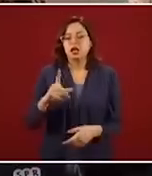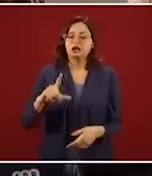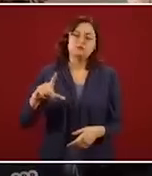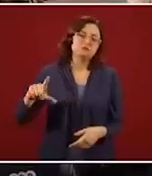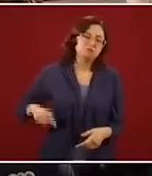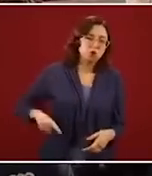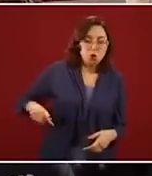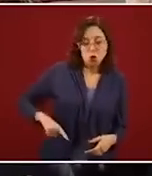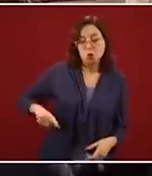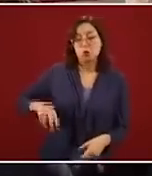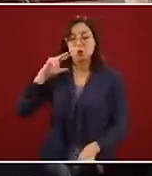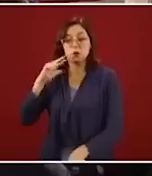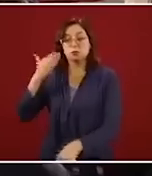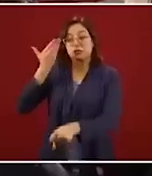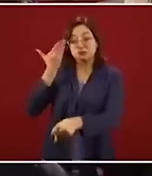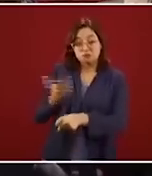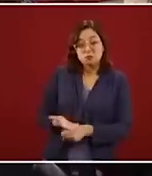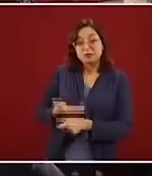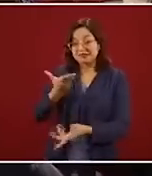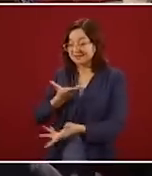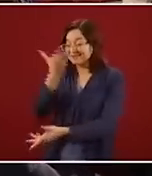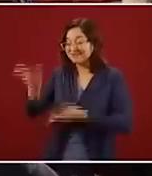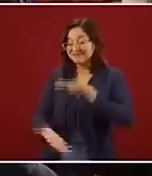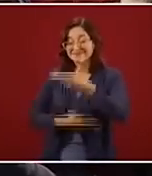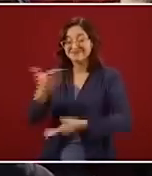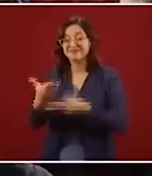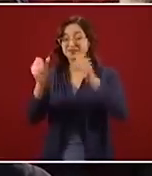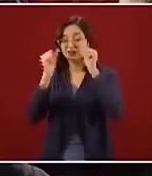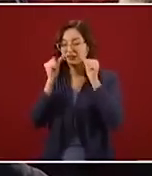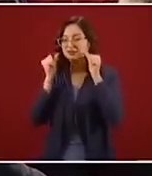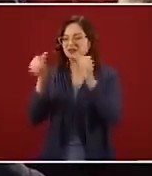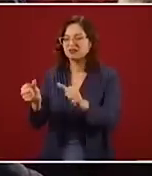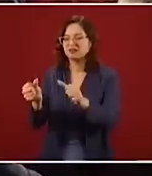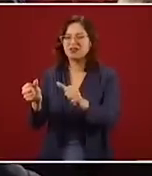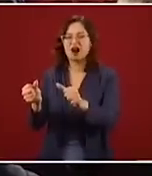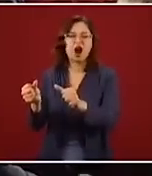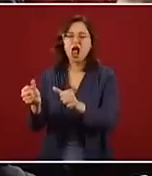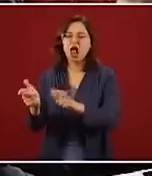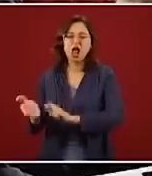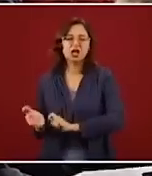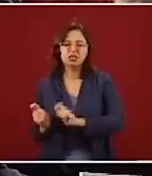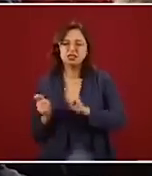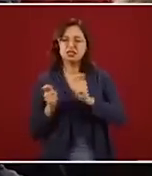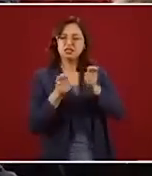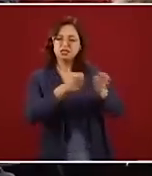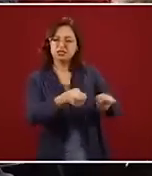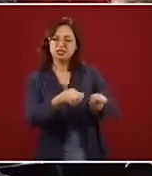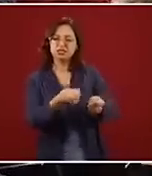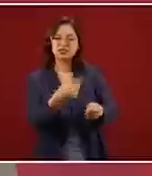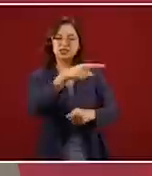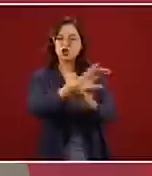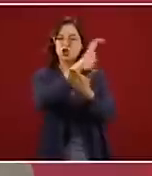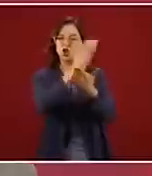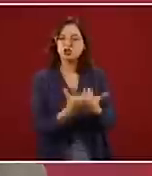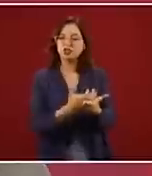esenciales que son responsabilidad de la, del sistema público de salud, fueron